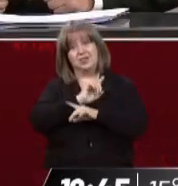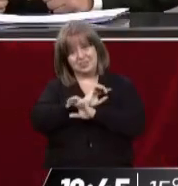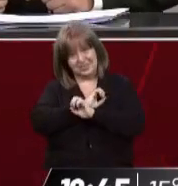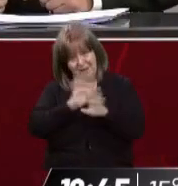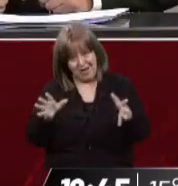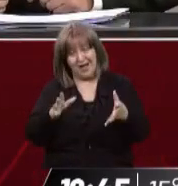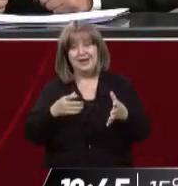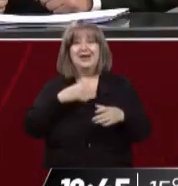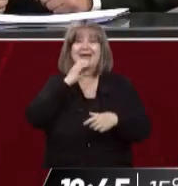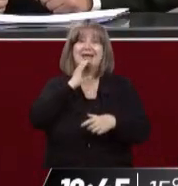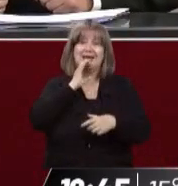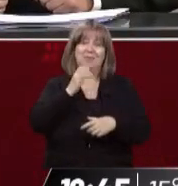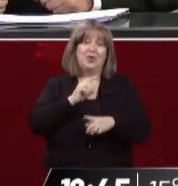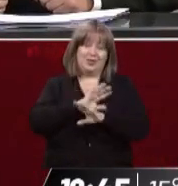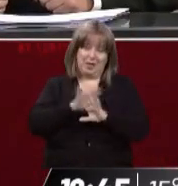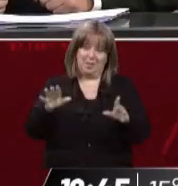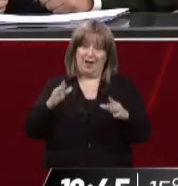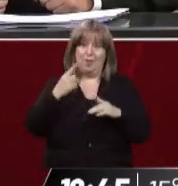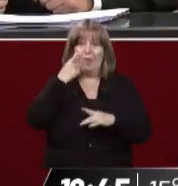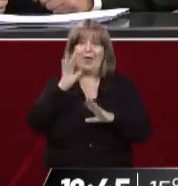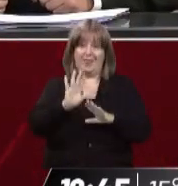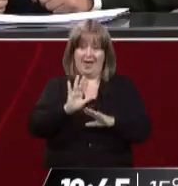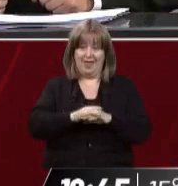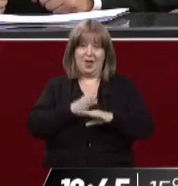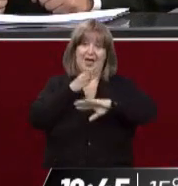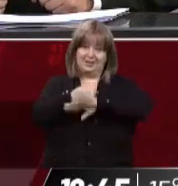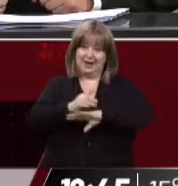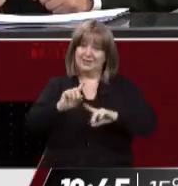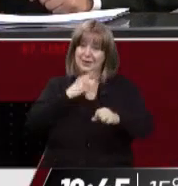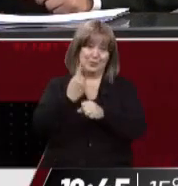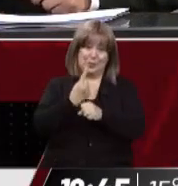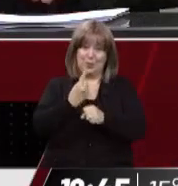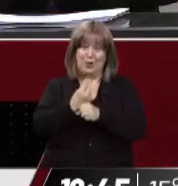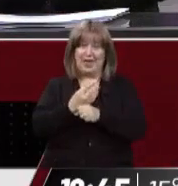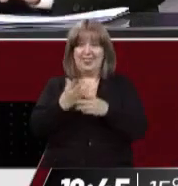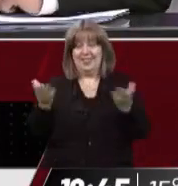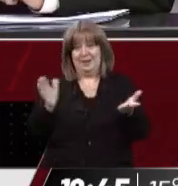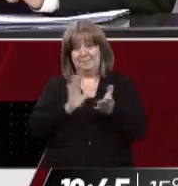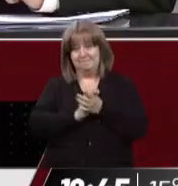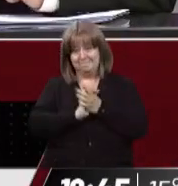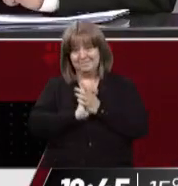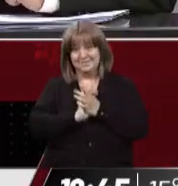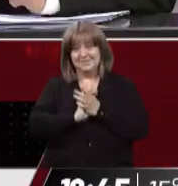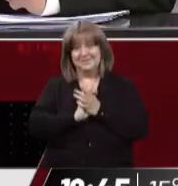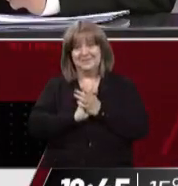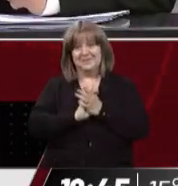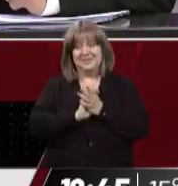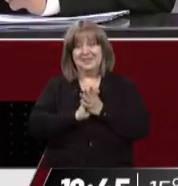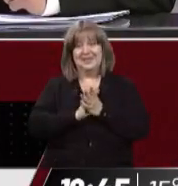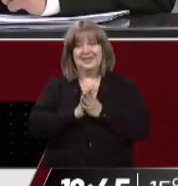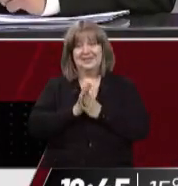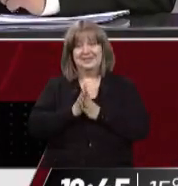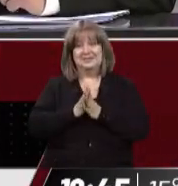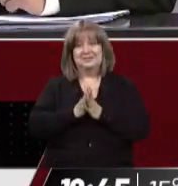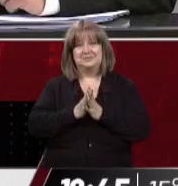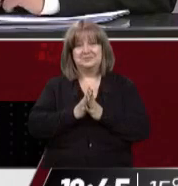hecho más allá de que nos reímos. Sí, tenés razón. Sí, sí. Porque hay muchos, viste, detrás. Es claro, hay muchos chicos por ahí